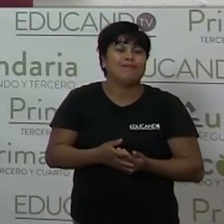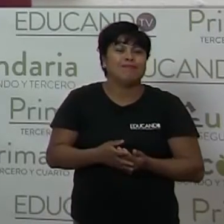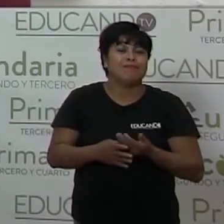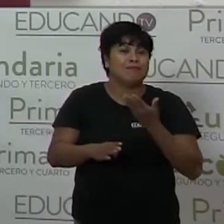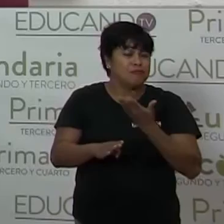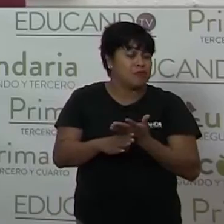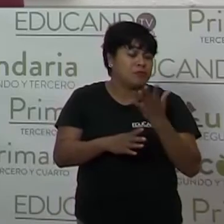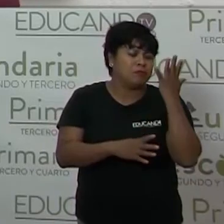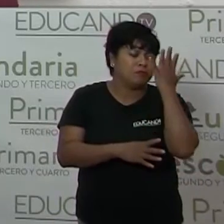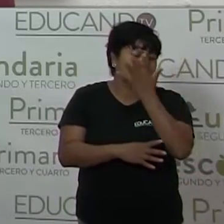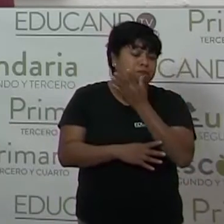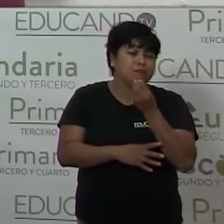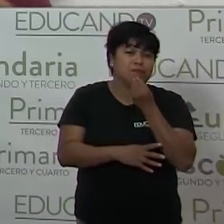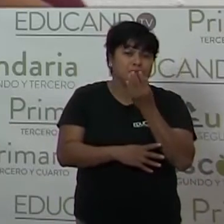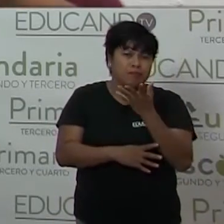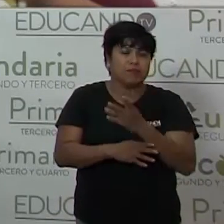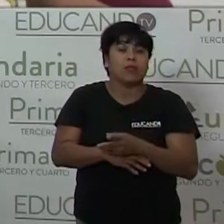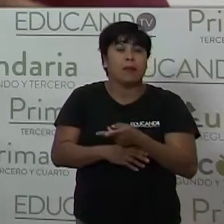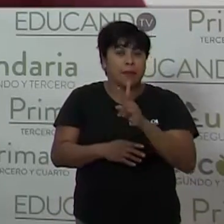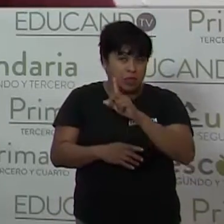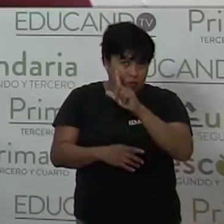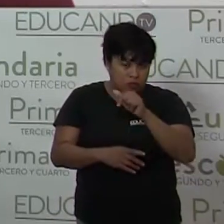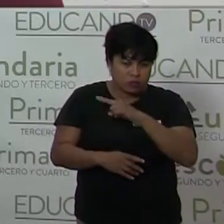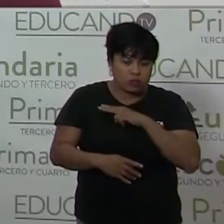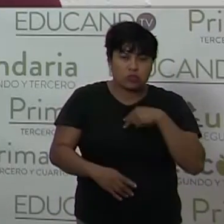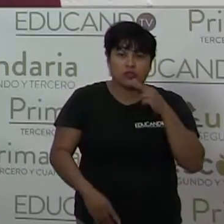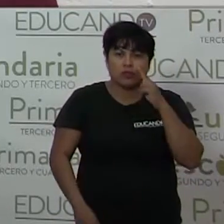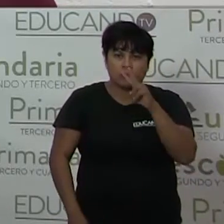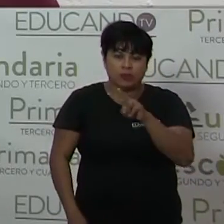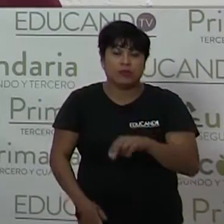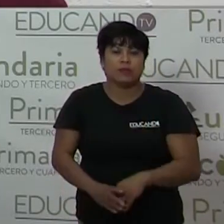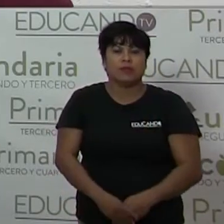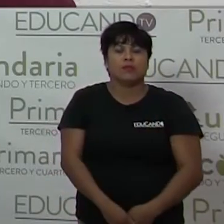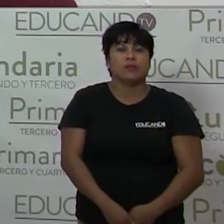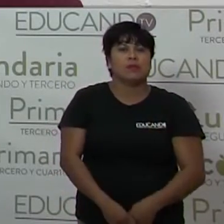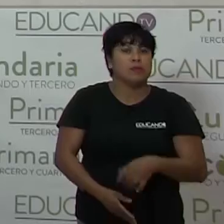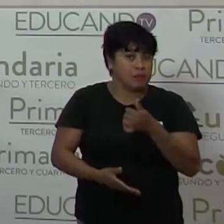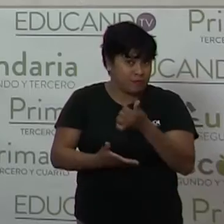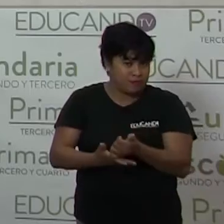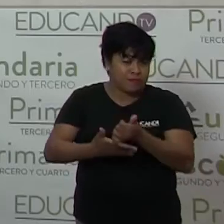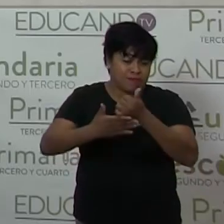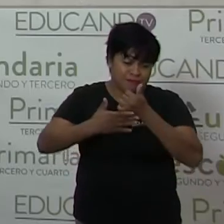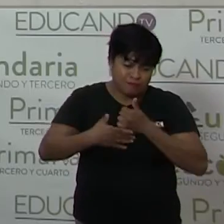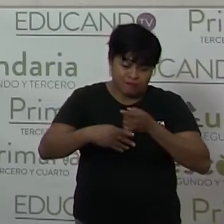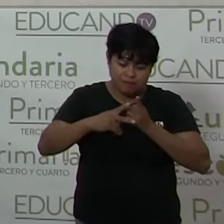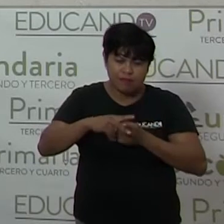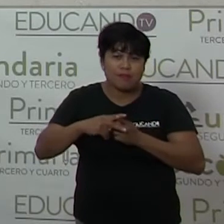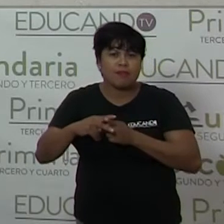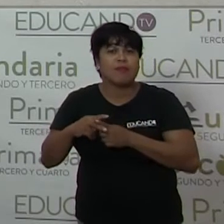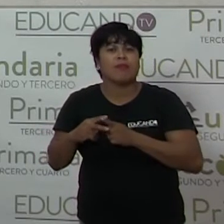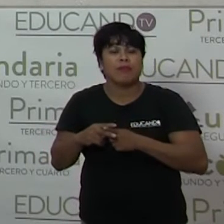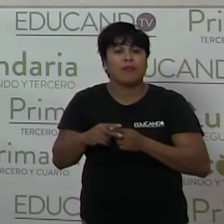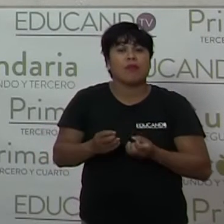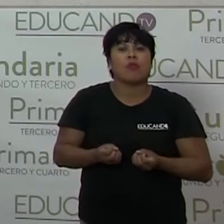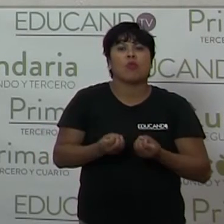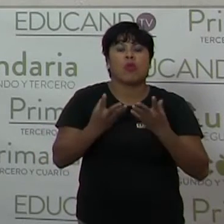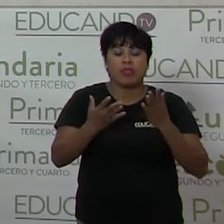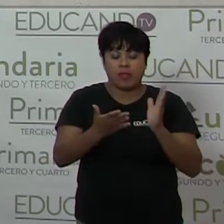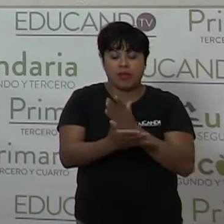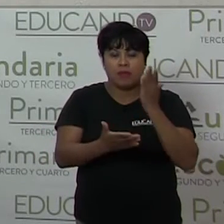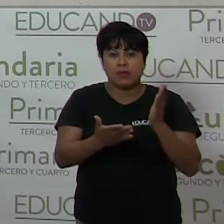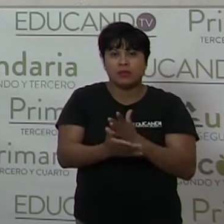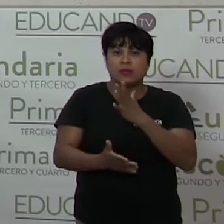muy bonito pero bueno después los checamos me ayuda a contar cuántas